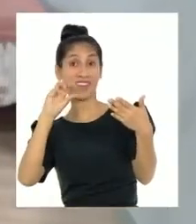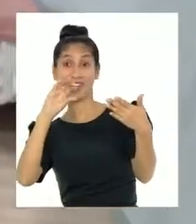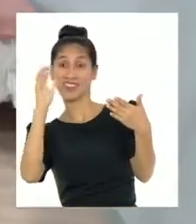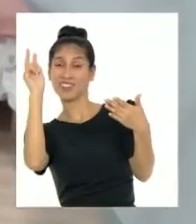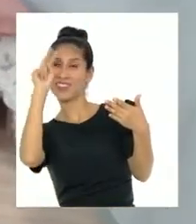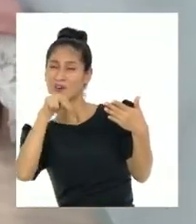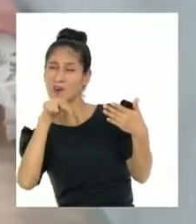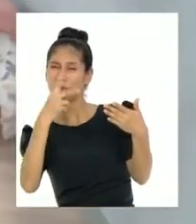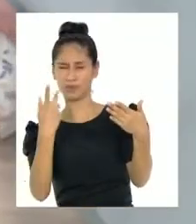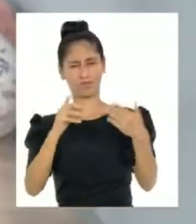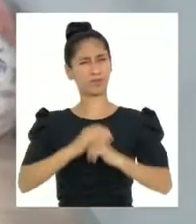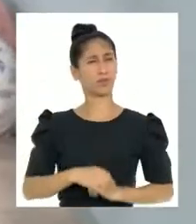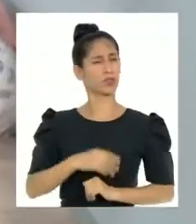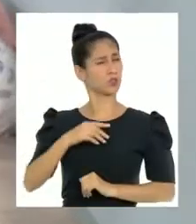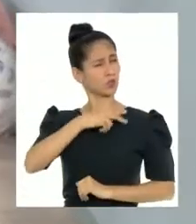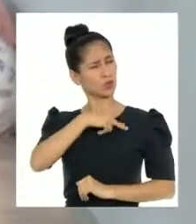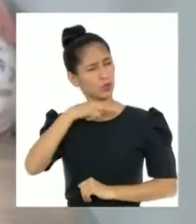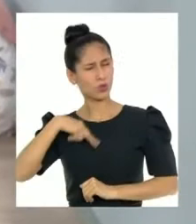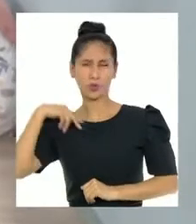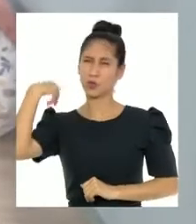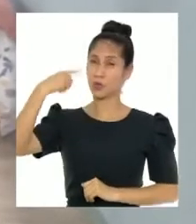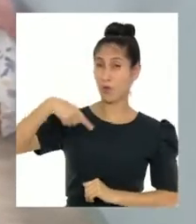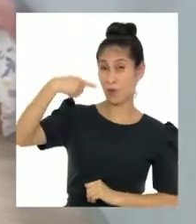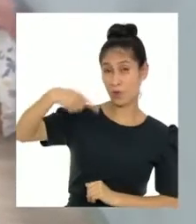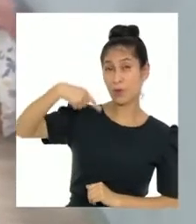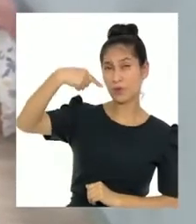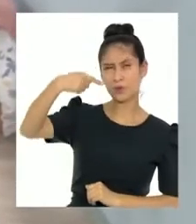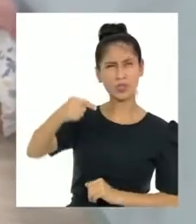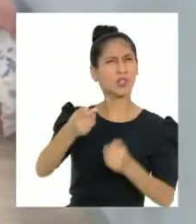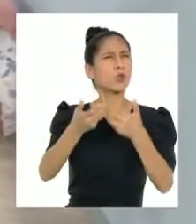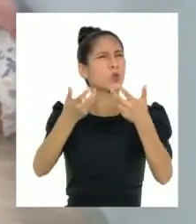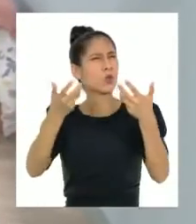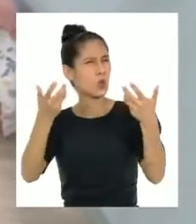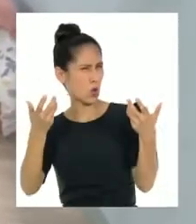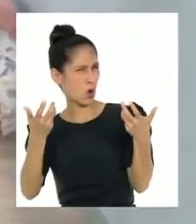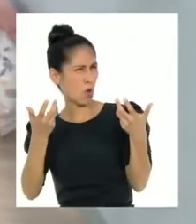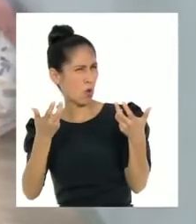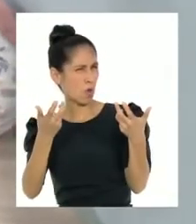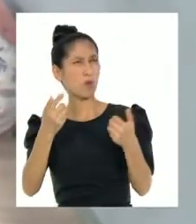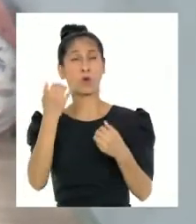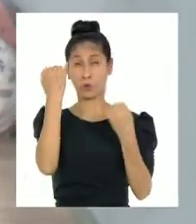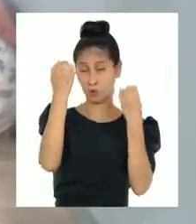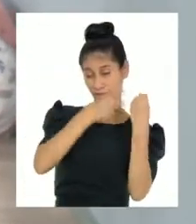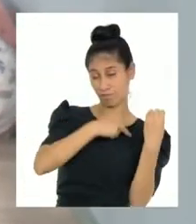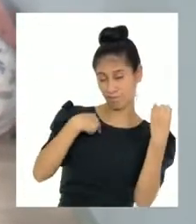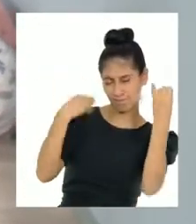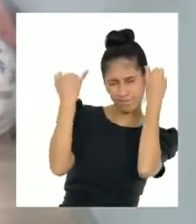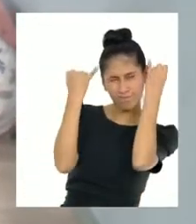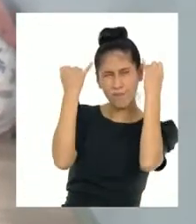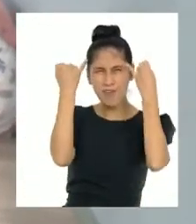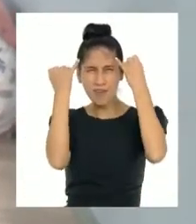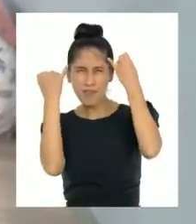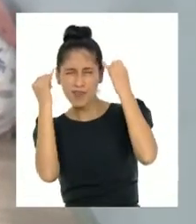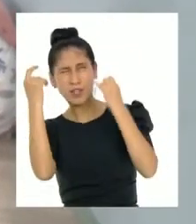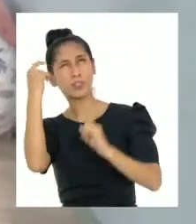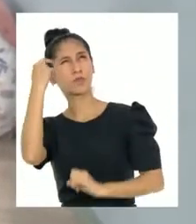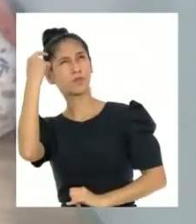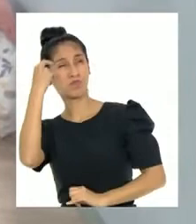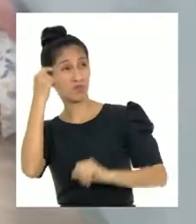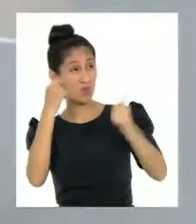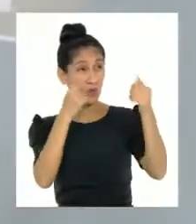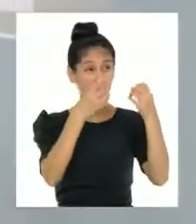vida cotidiana nos vemos en muchas situaciones en las que argumentamos nuestras ideas y escuchamos las opiniones de